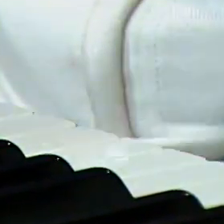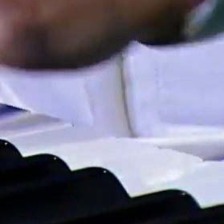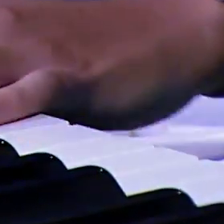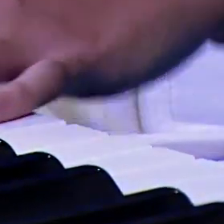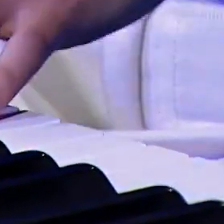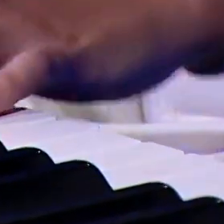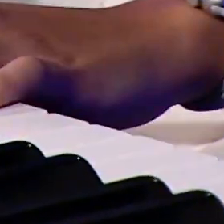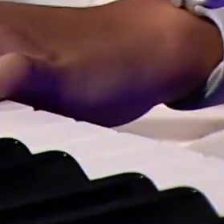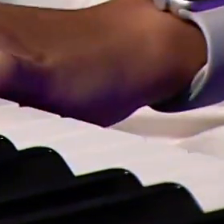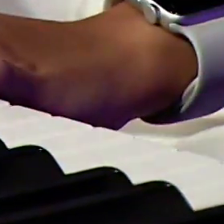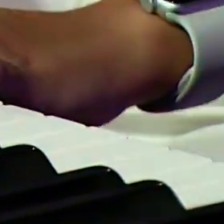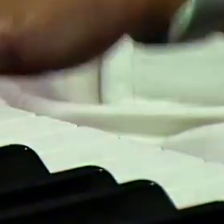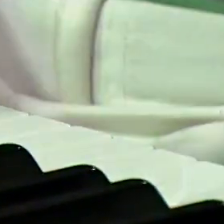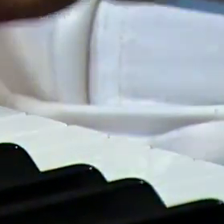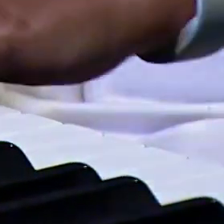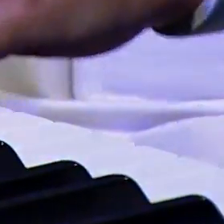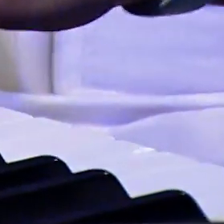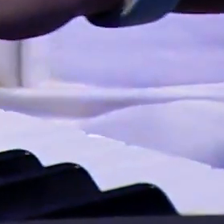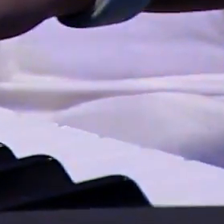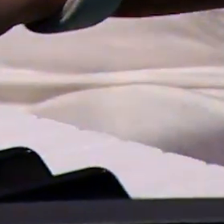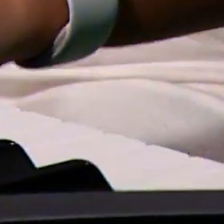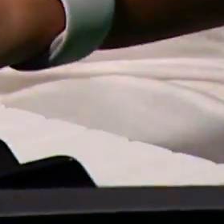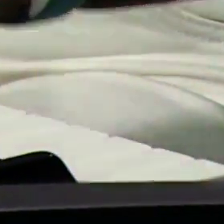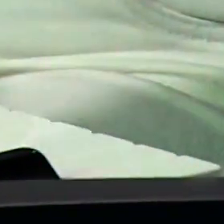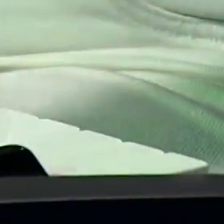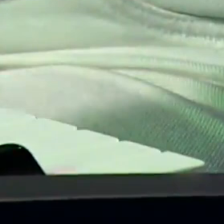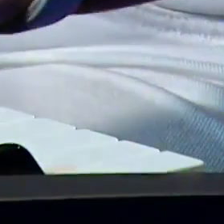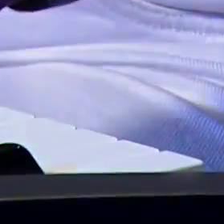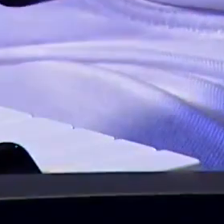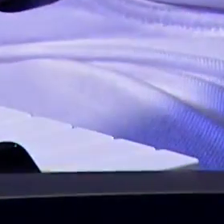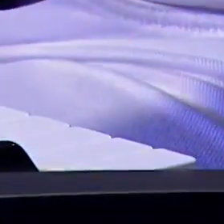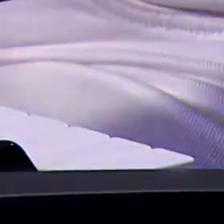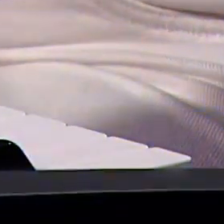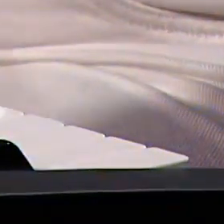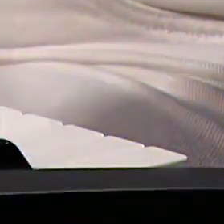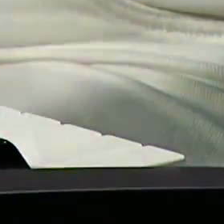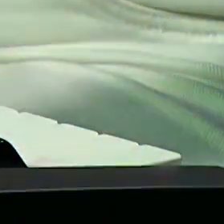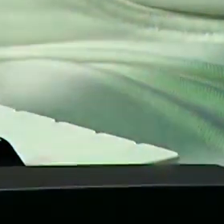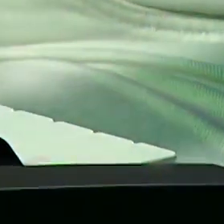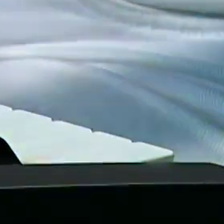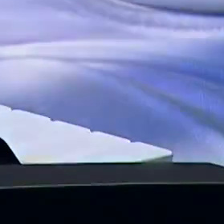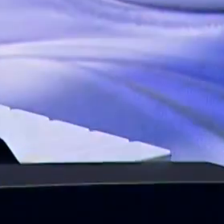Mi voz ya sabe qué silencios llenar,